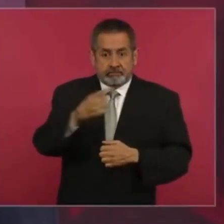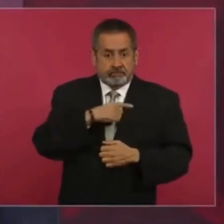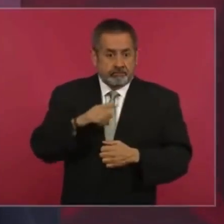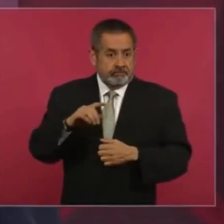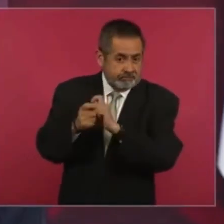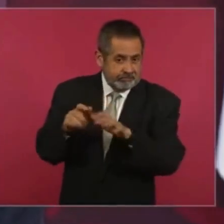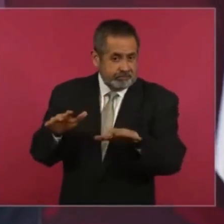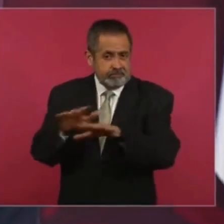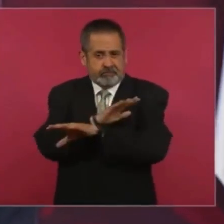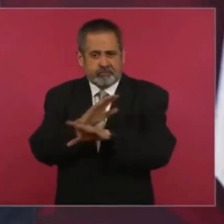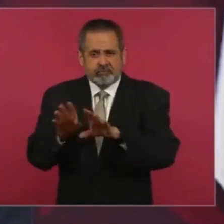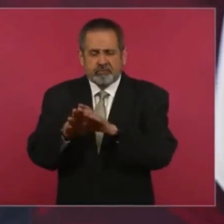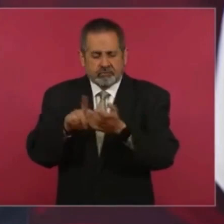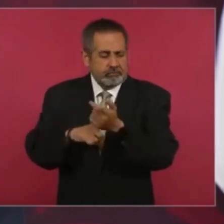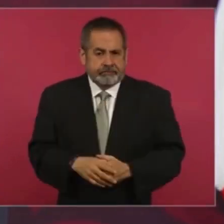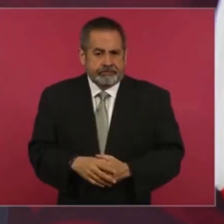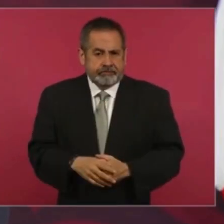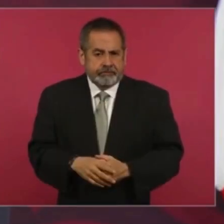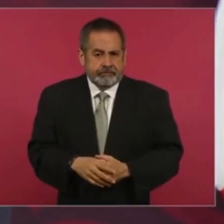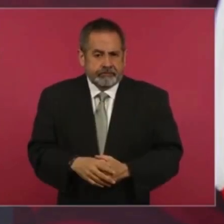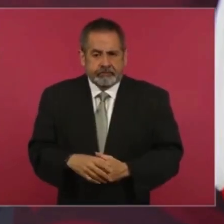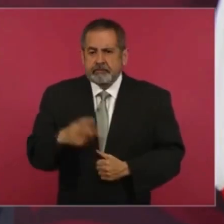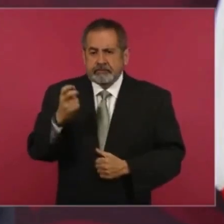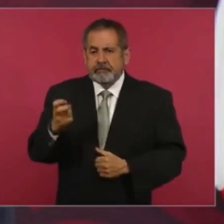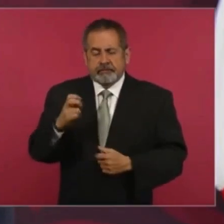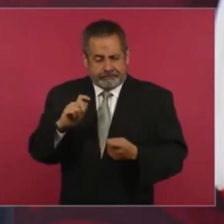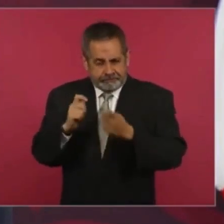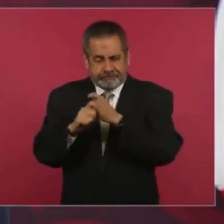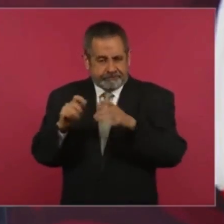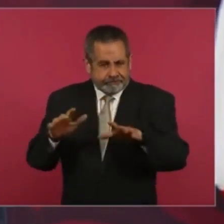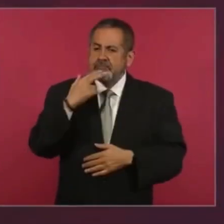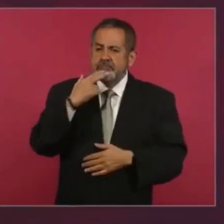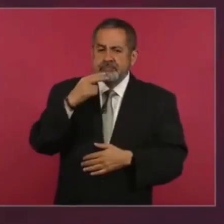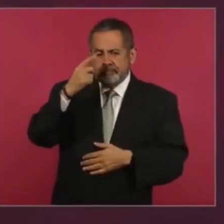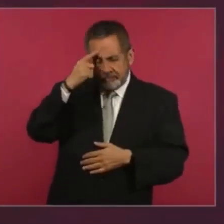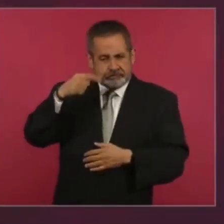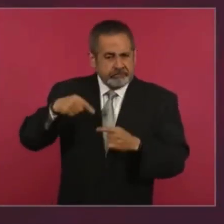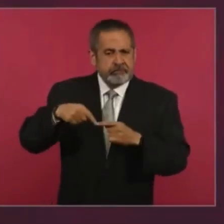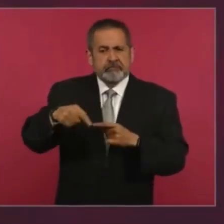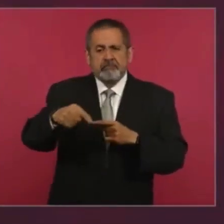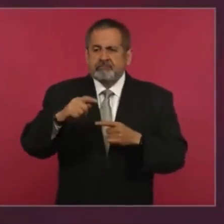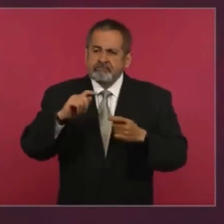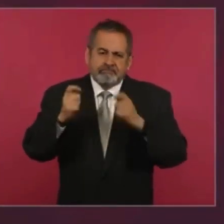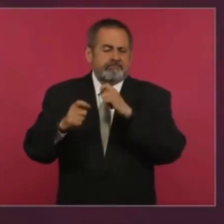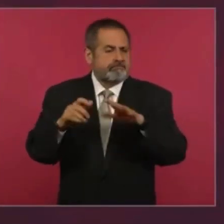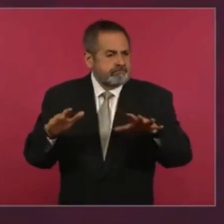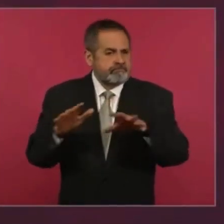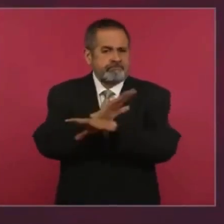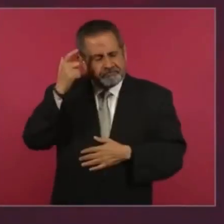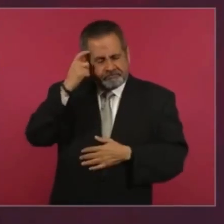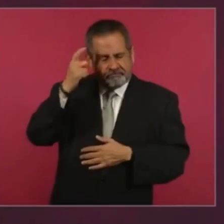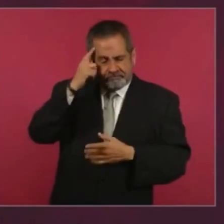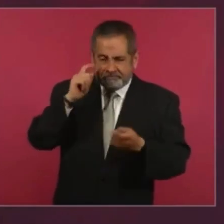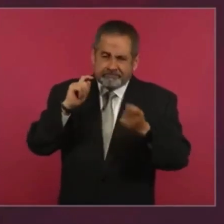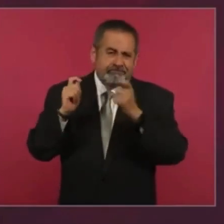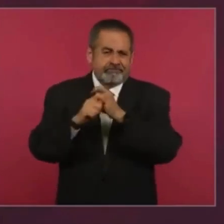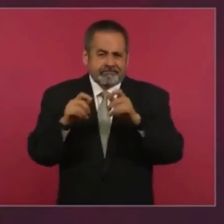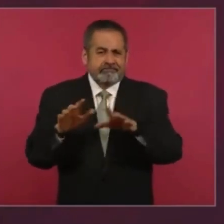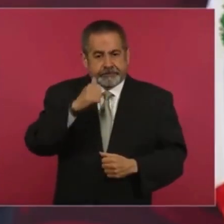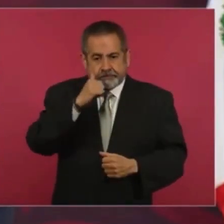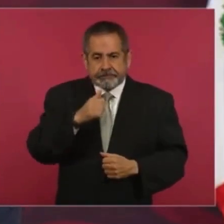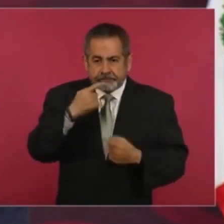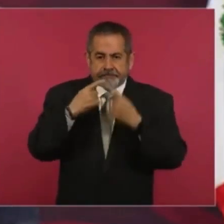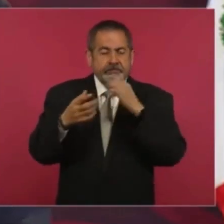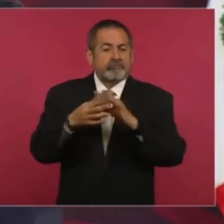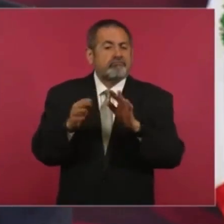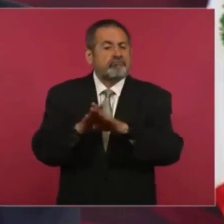un proceso de toma de conciencia. Este cambio es el fruto de una revolución de las conciencias. Y siempre he dicho